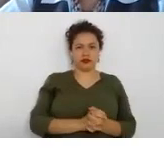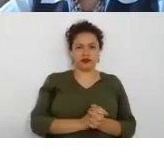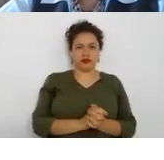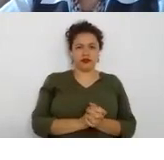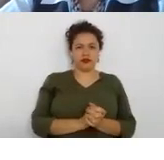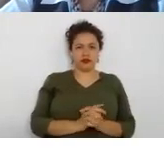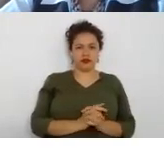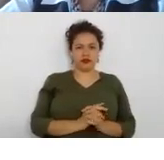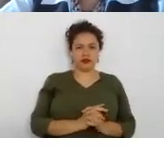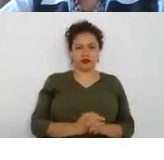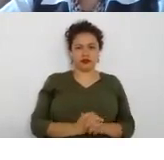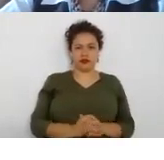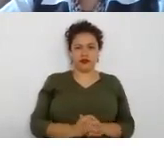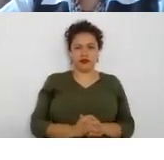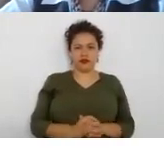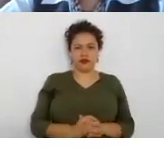Sí. Bien.